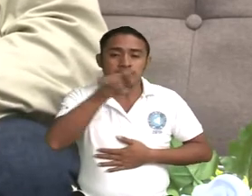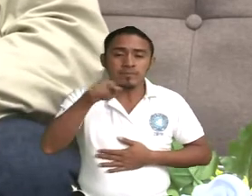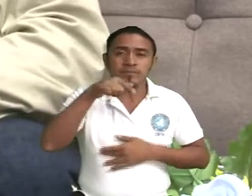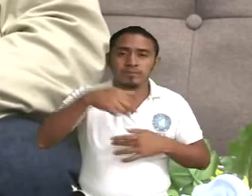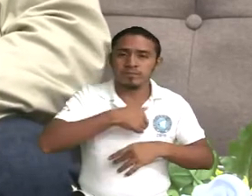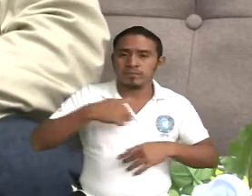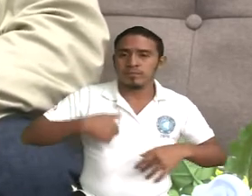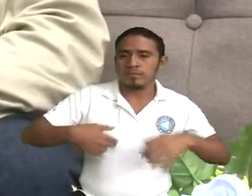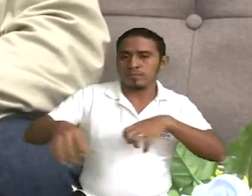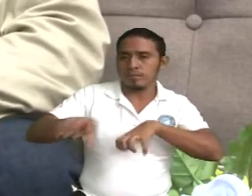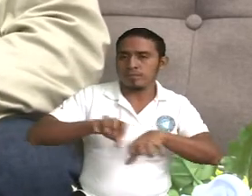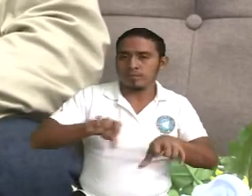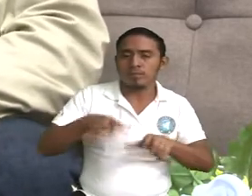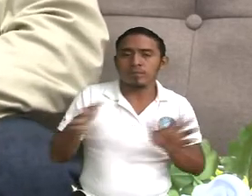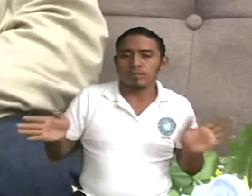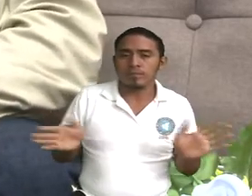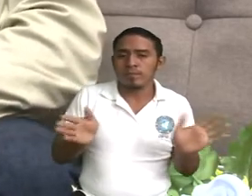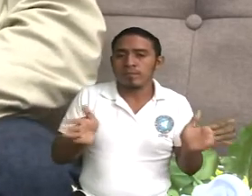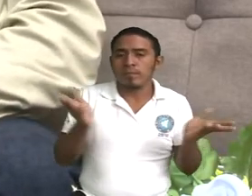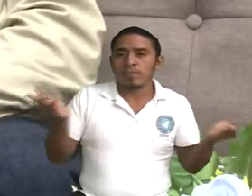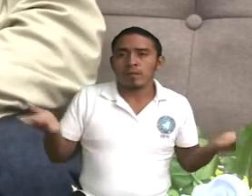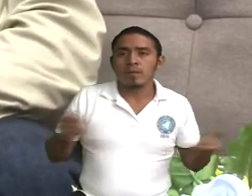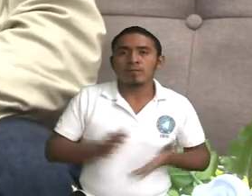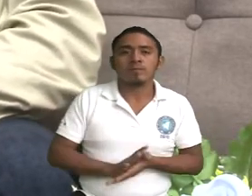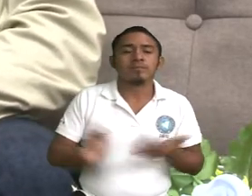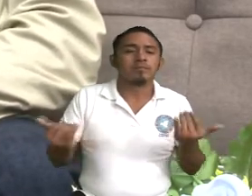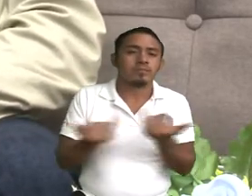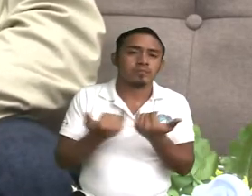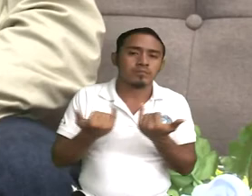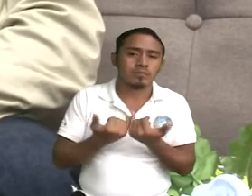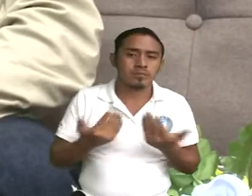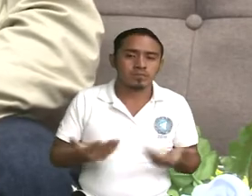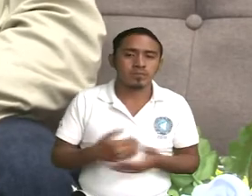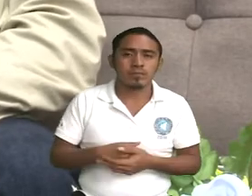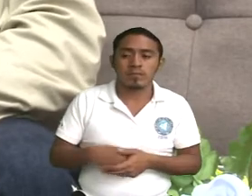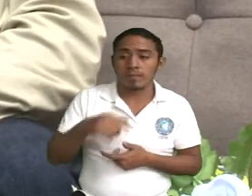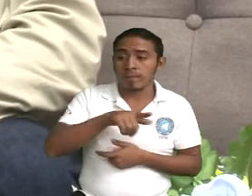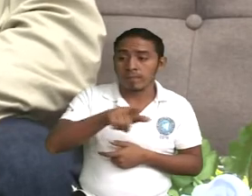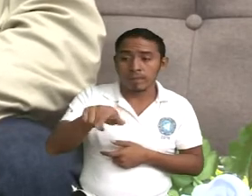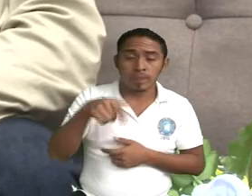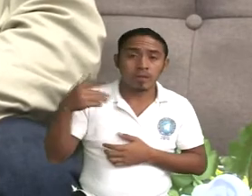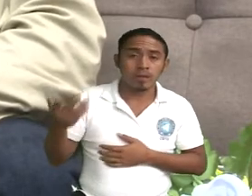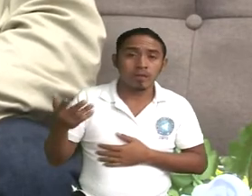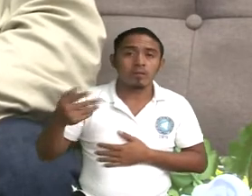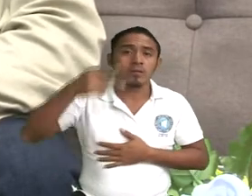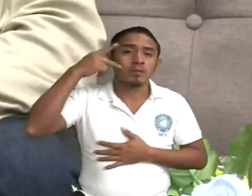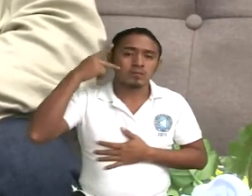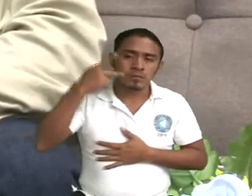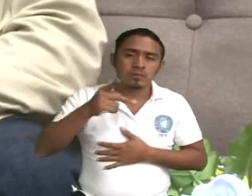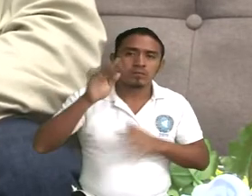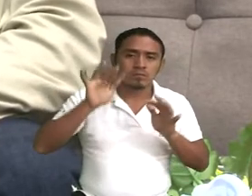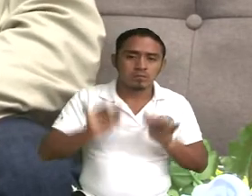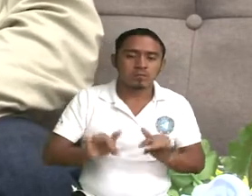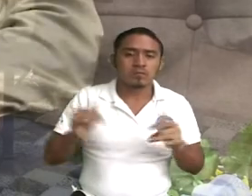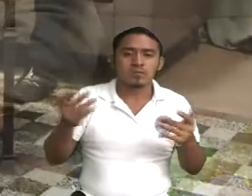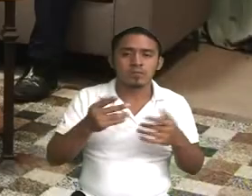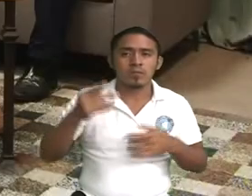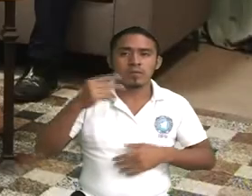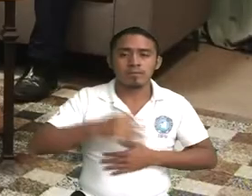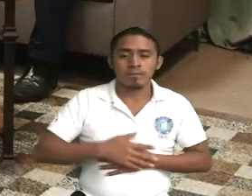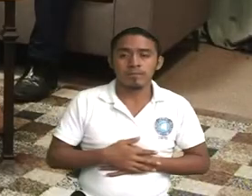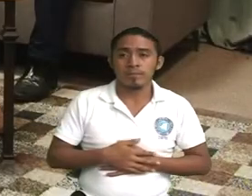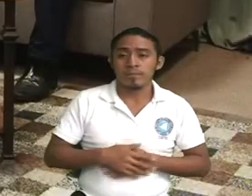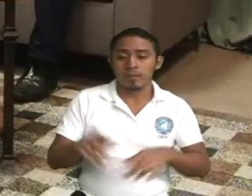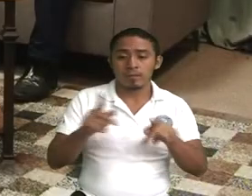hemos estado impulsando. También ellas han logrado identificar, percibir de